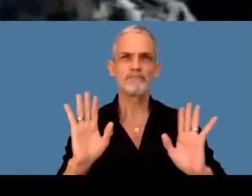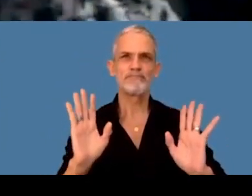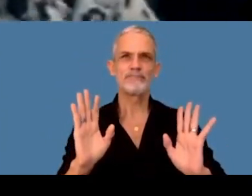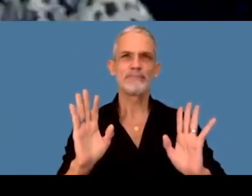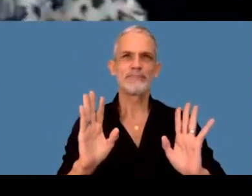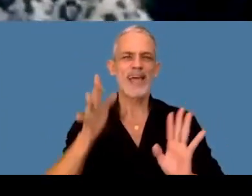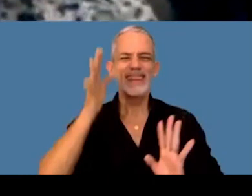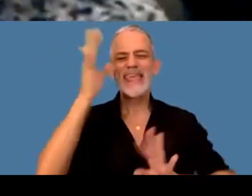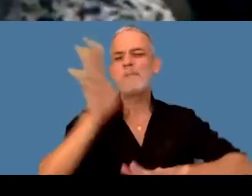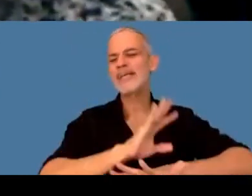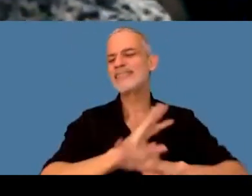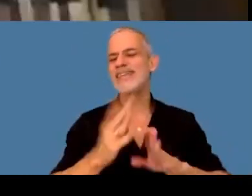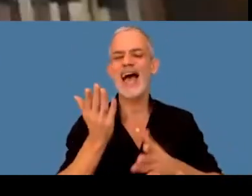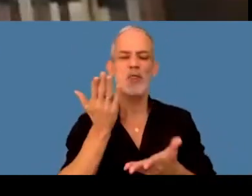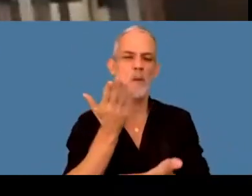sobreexigido